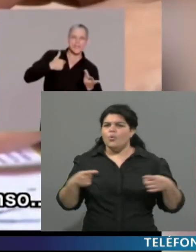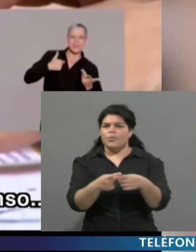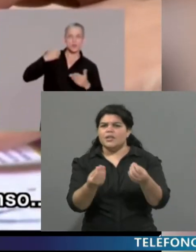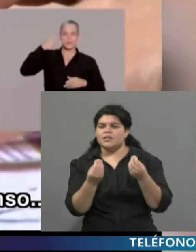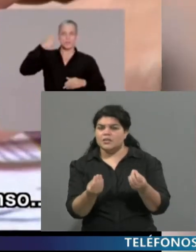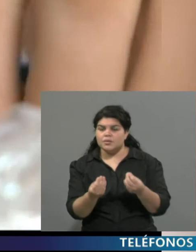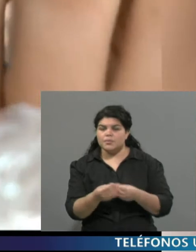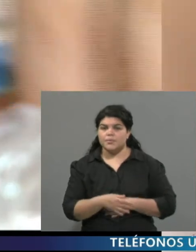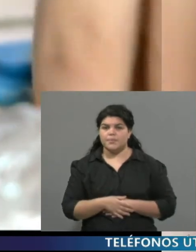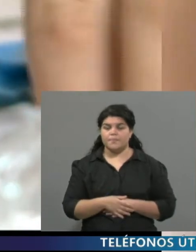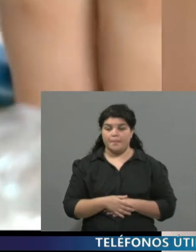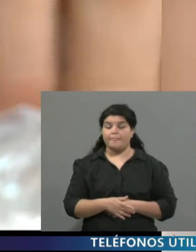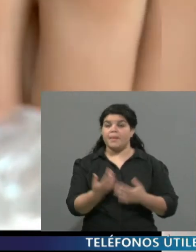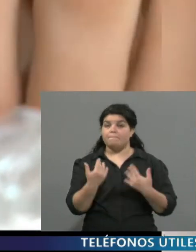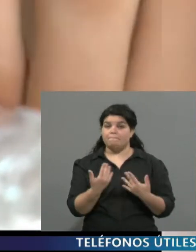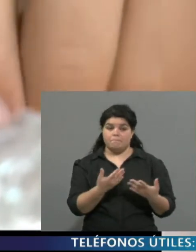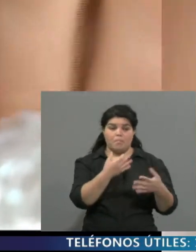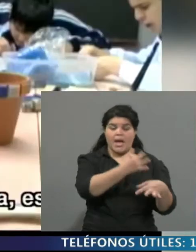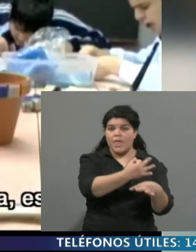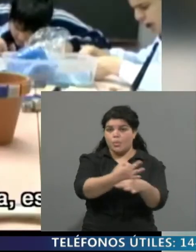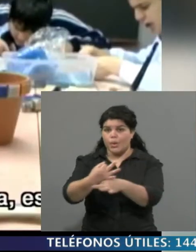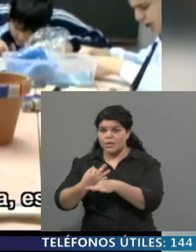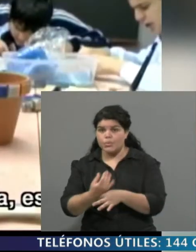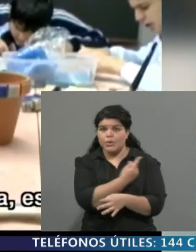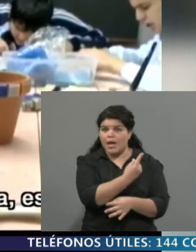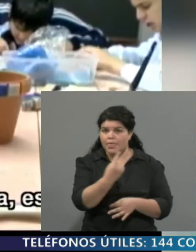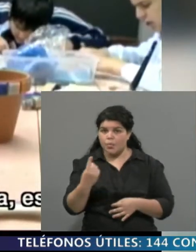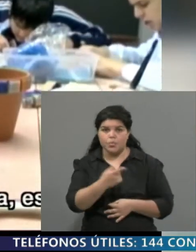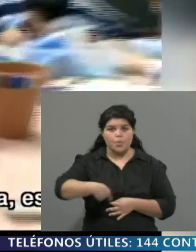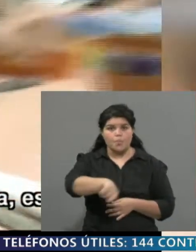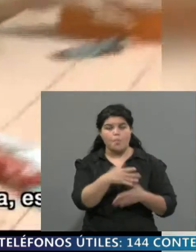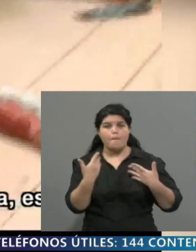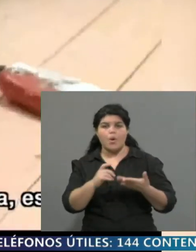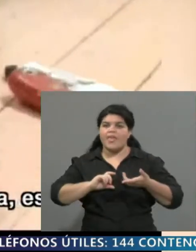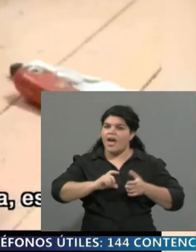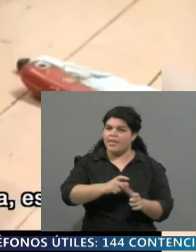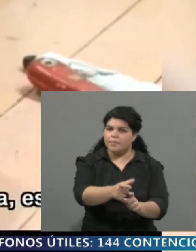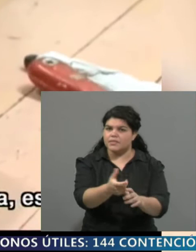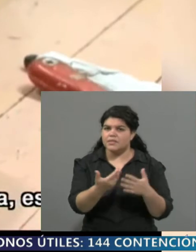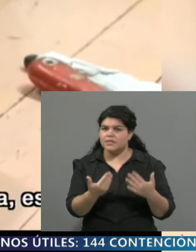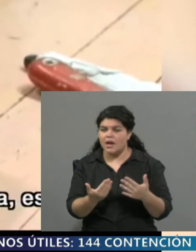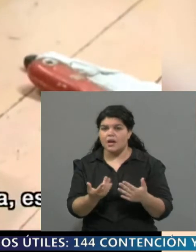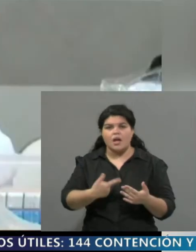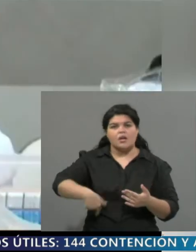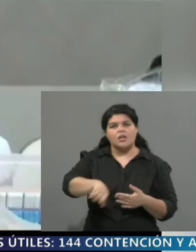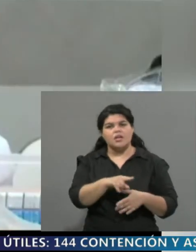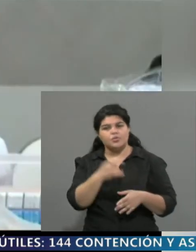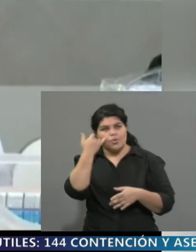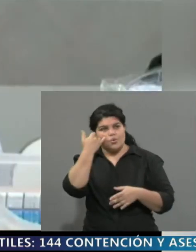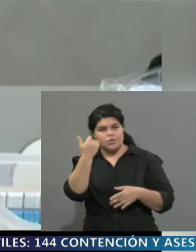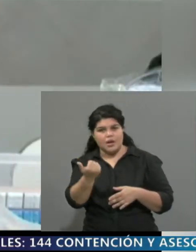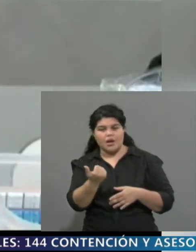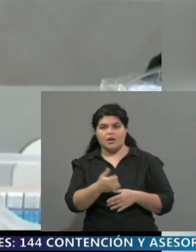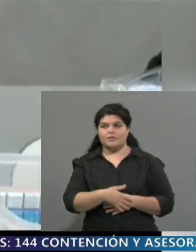cada establecimiento adapte la propuesta o los lineamientos establecidos a priori por el Ministerio y la